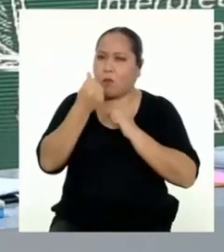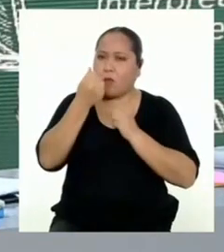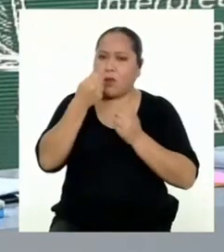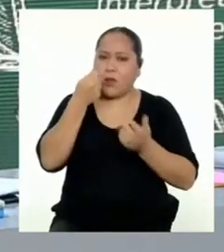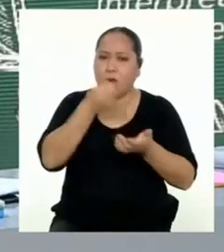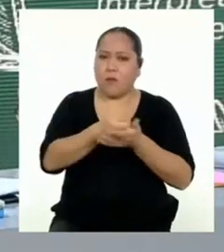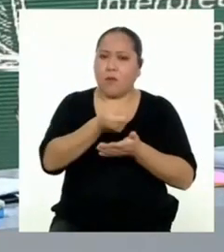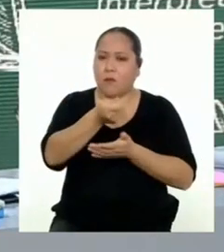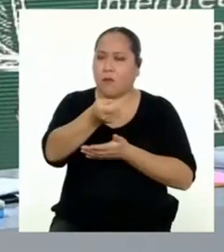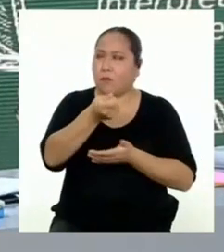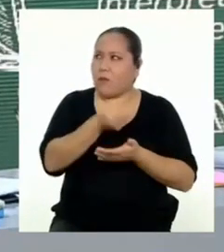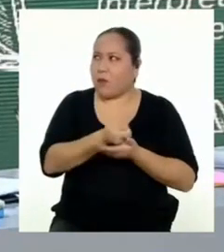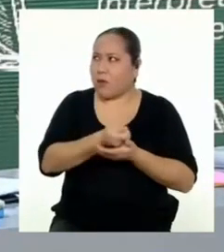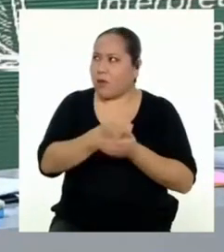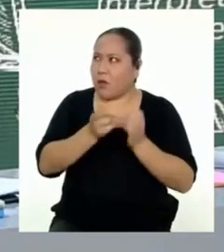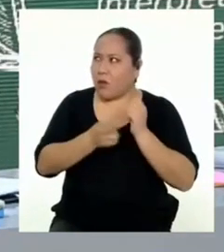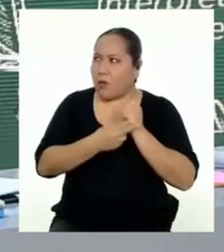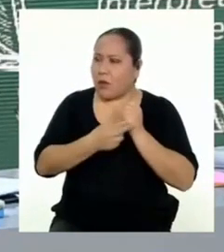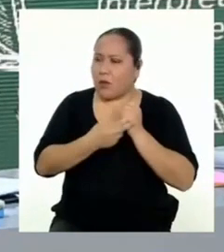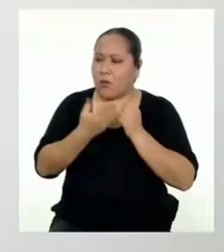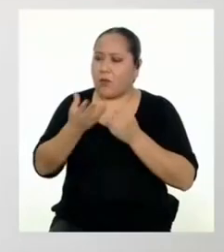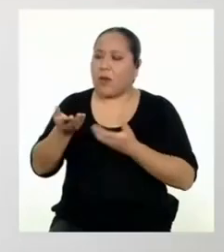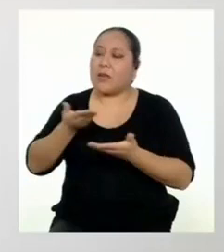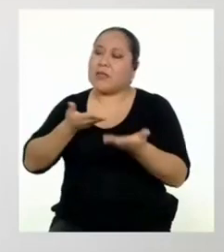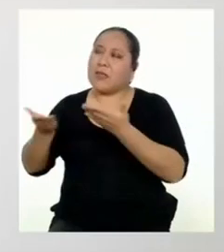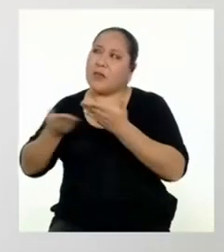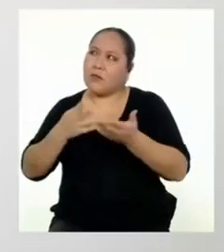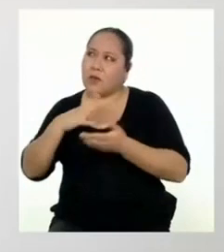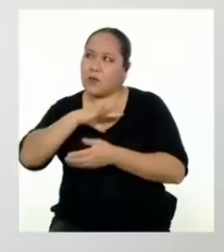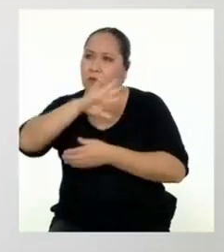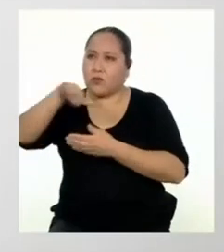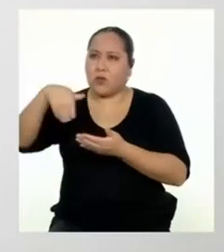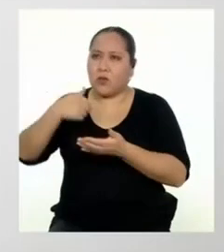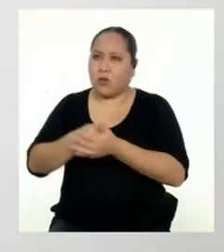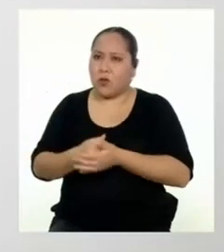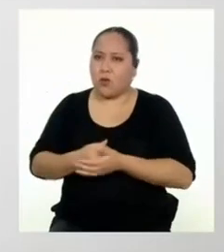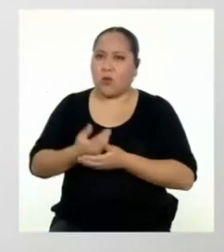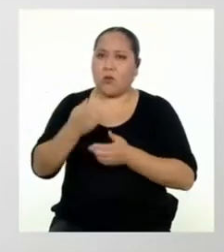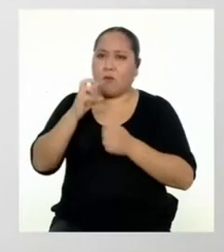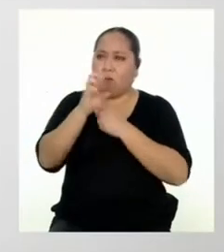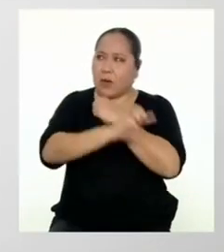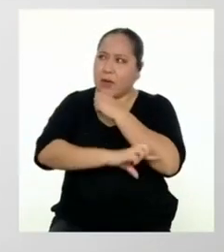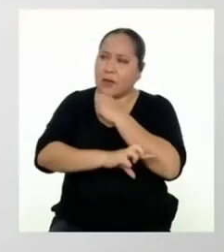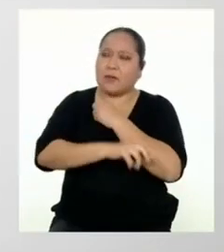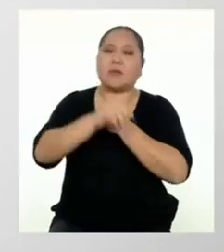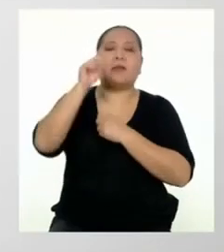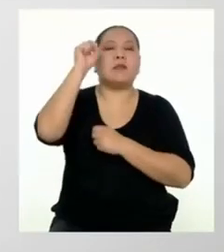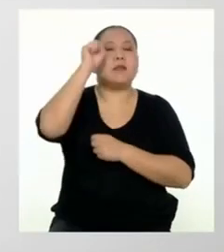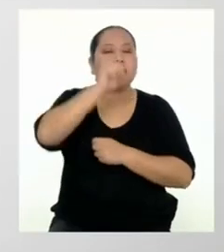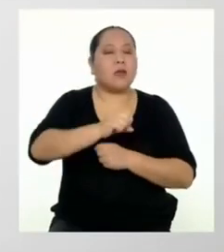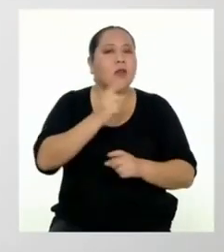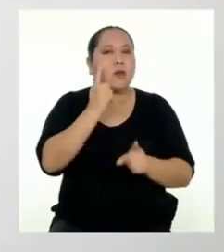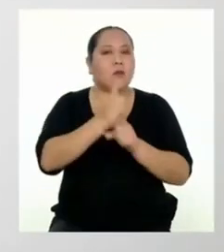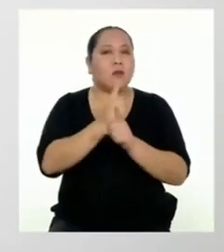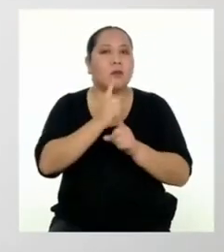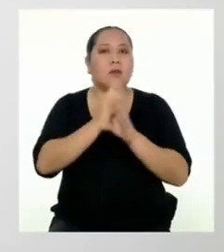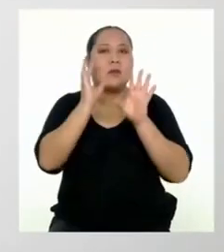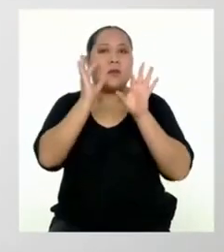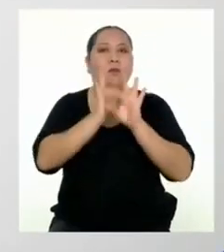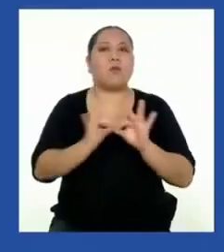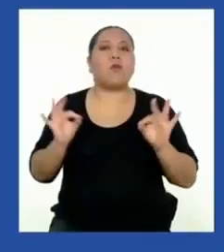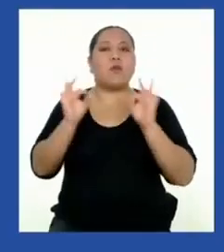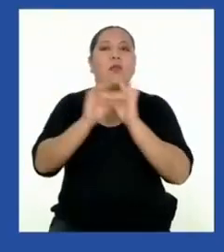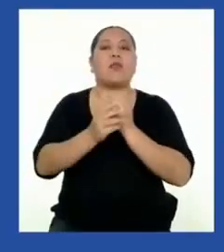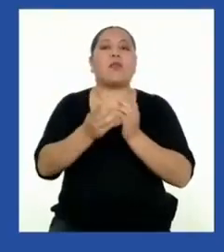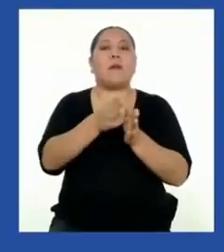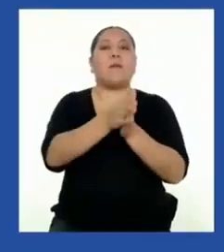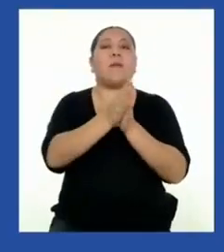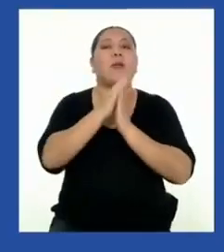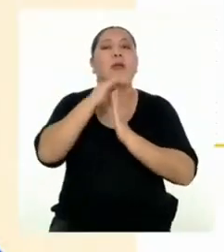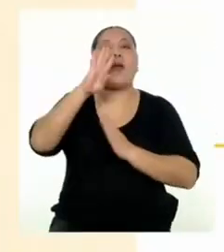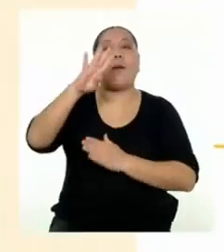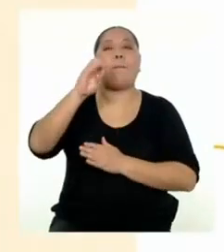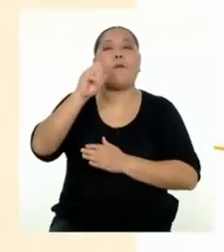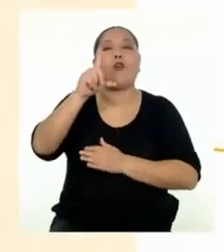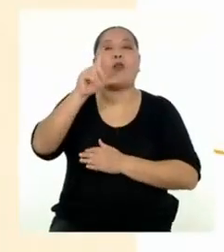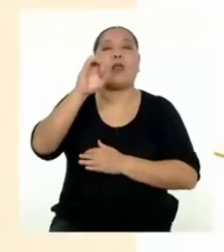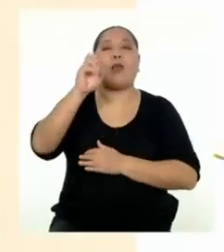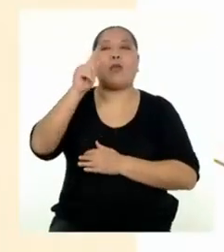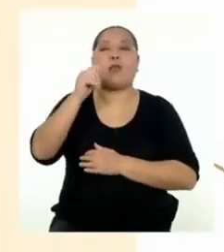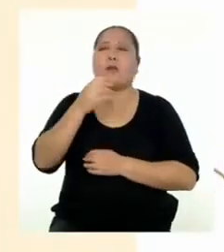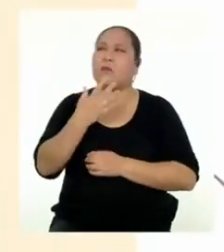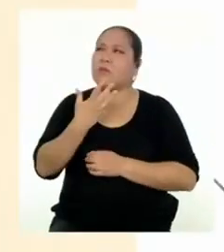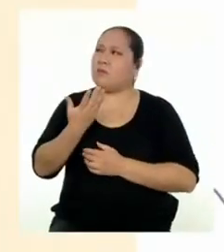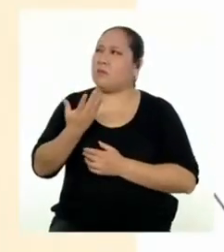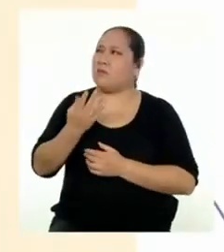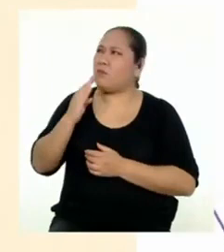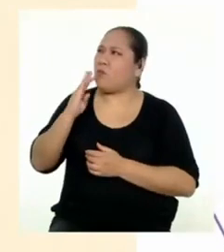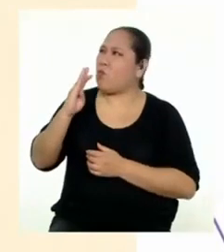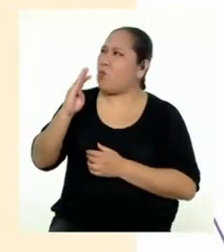los servicios y bienes públicos del país. Así es, Rodrigo. Por eso es importante pedir nuestra boleta de venta.